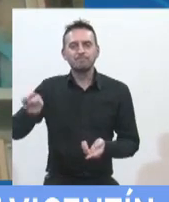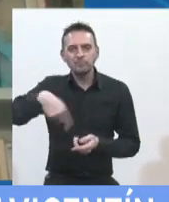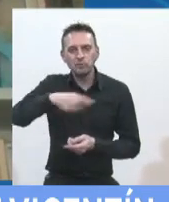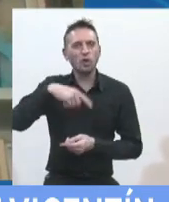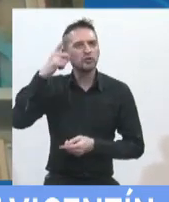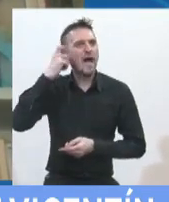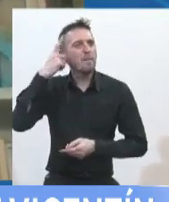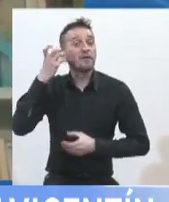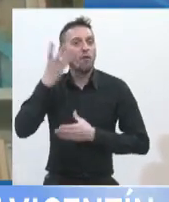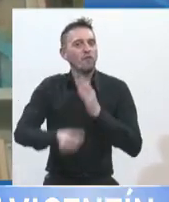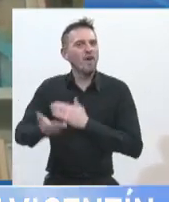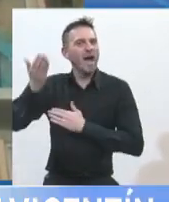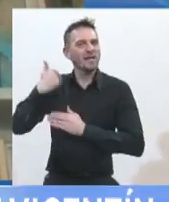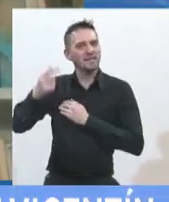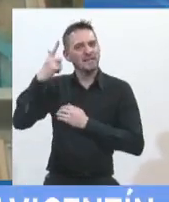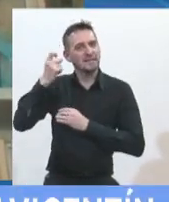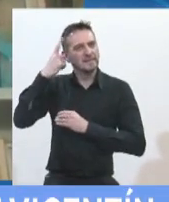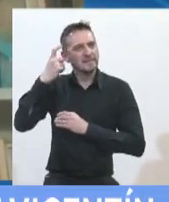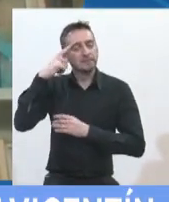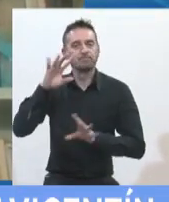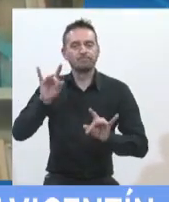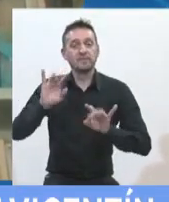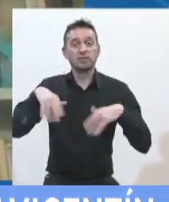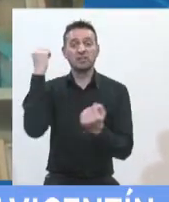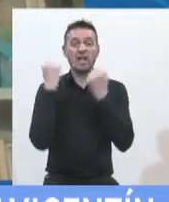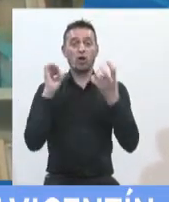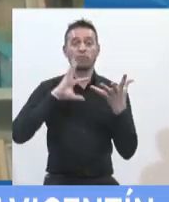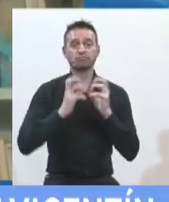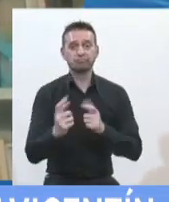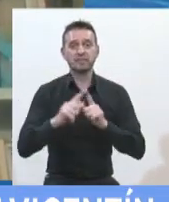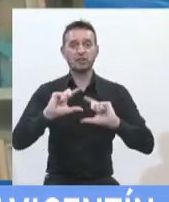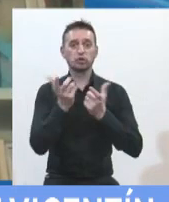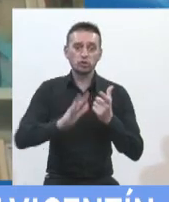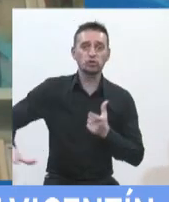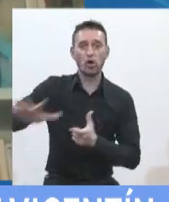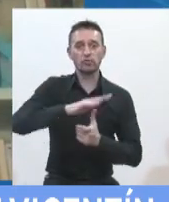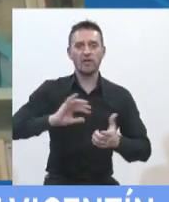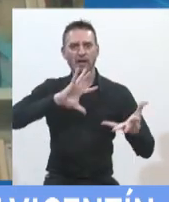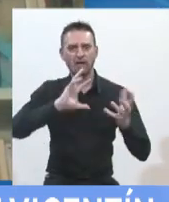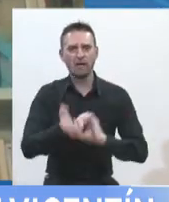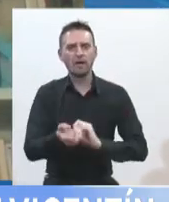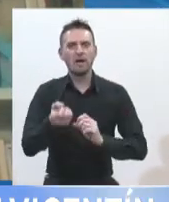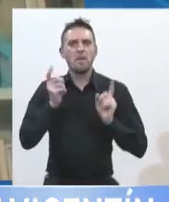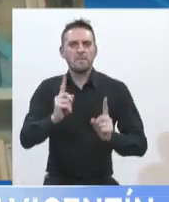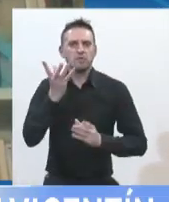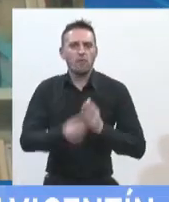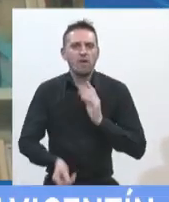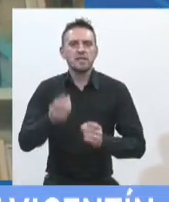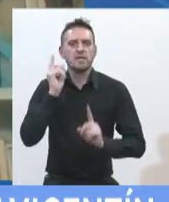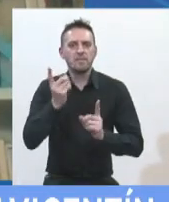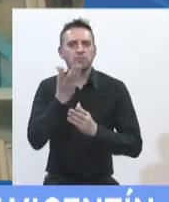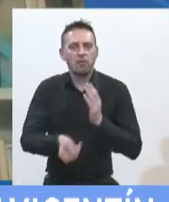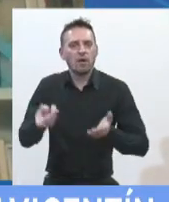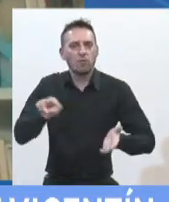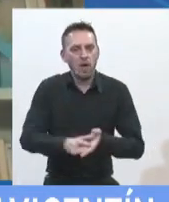aprender de los errores que cometemos y entonces se va degradando la economía se va degradando la sociedad porque repetimos persistimos en esos errores